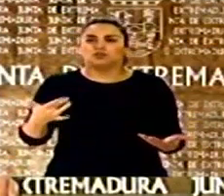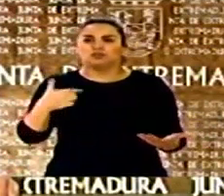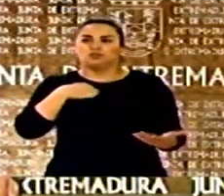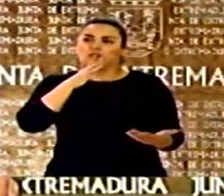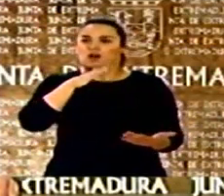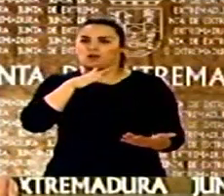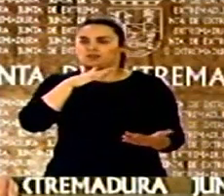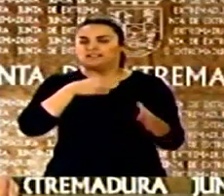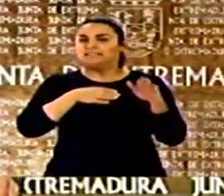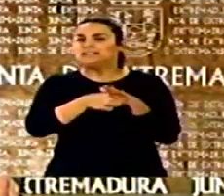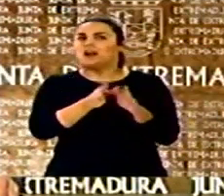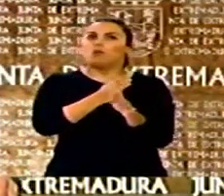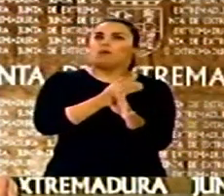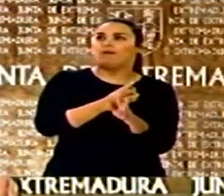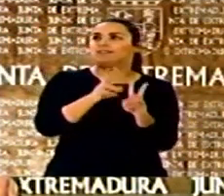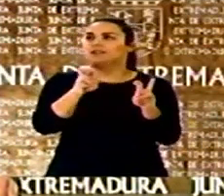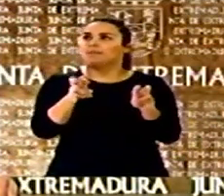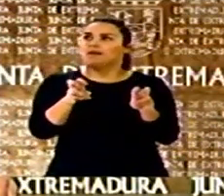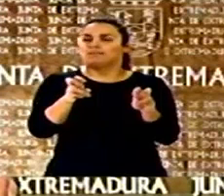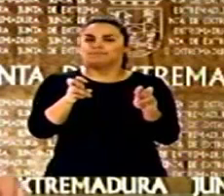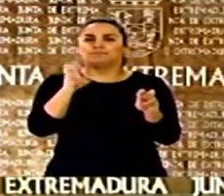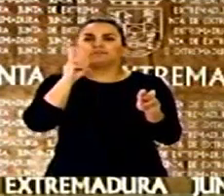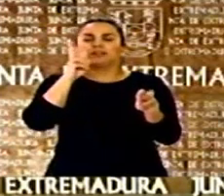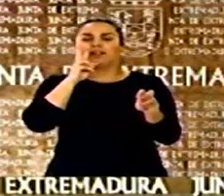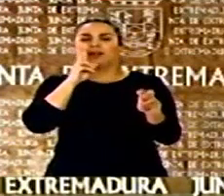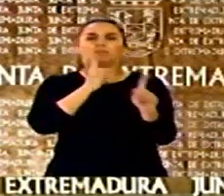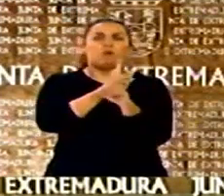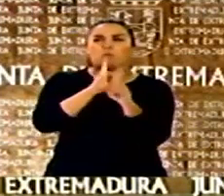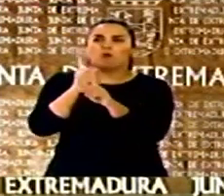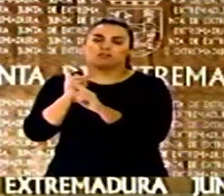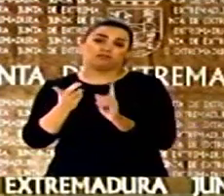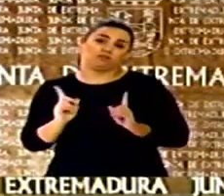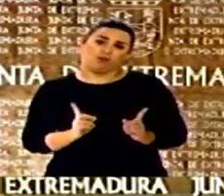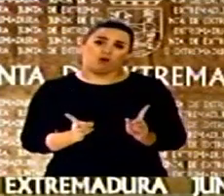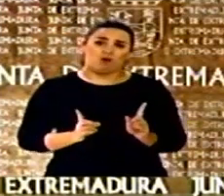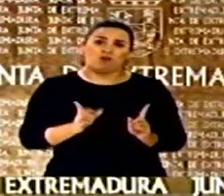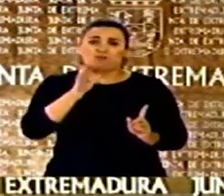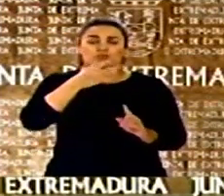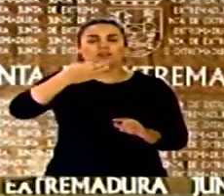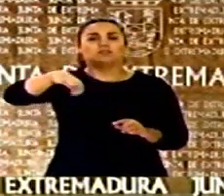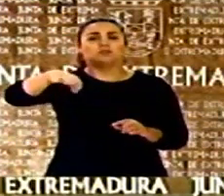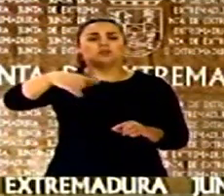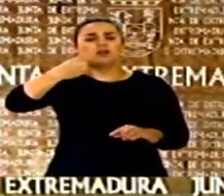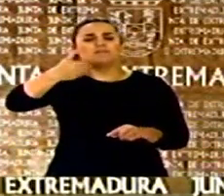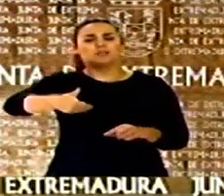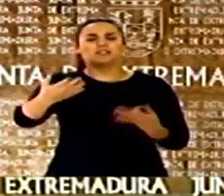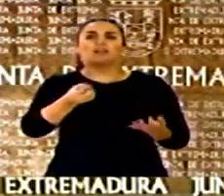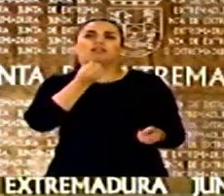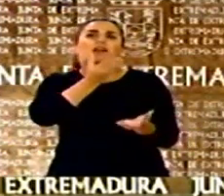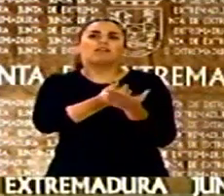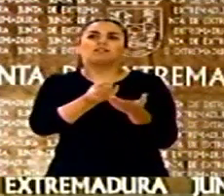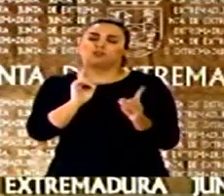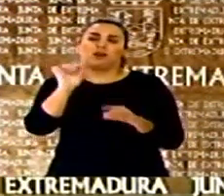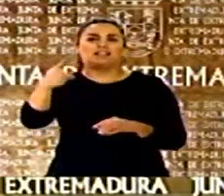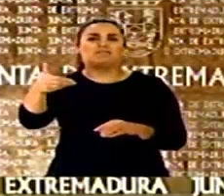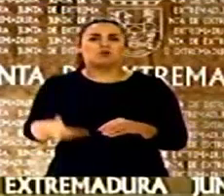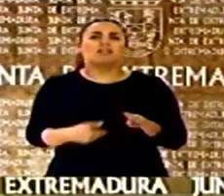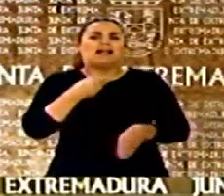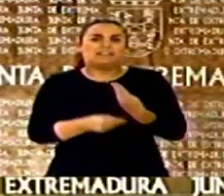o la situación no es la misma? Pero sé que no tienen que avisarnos, es que yo sé lo que hay que hacer. Lo que hay que